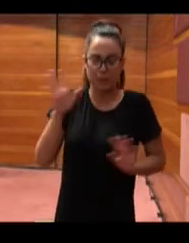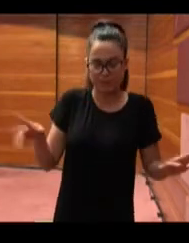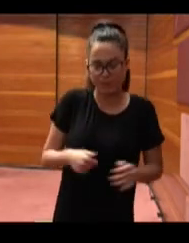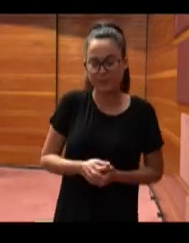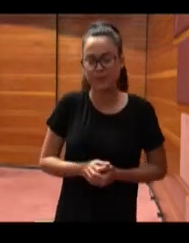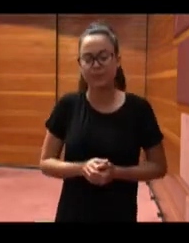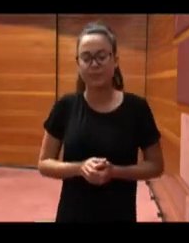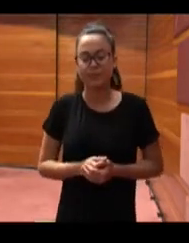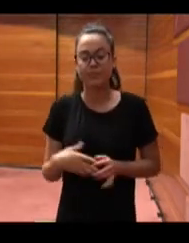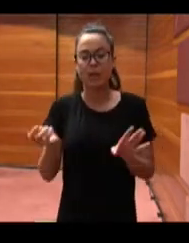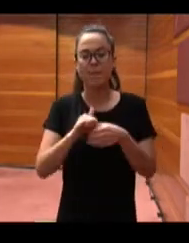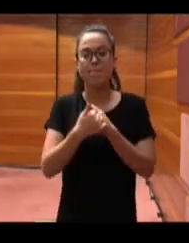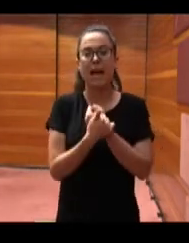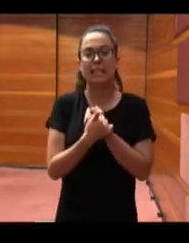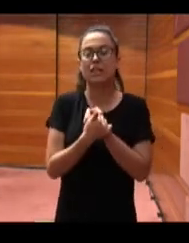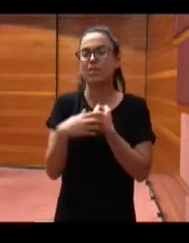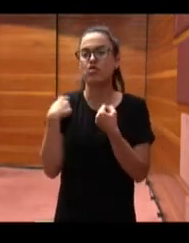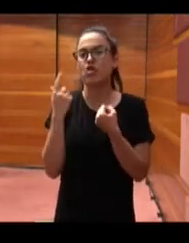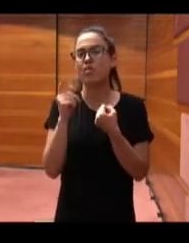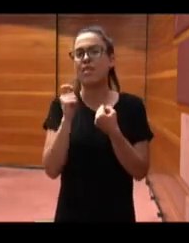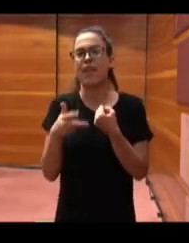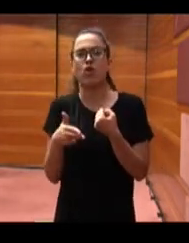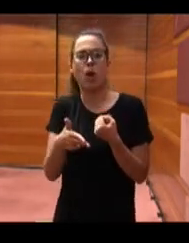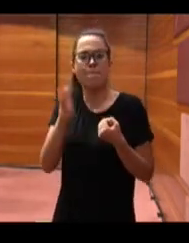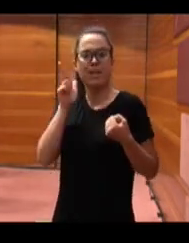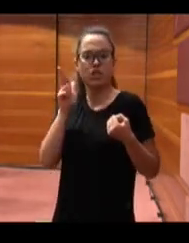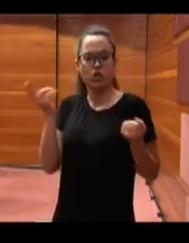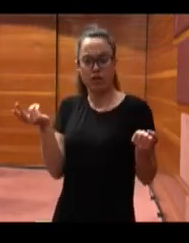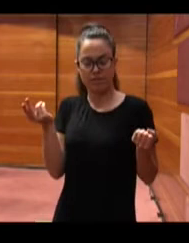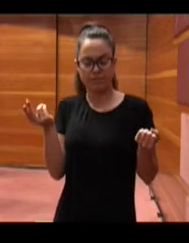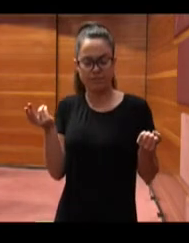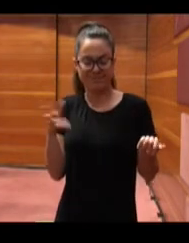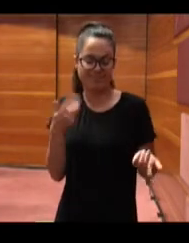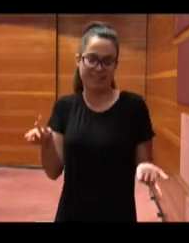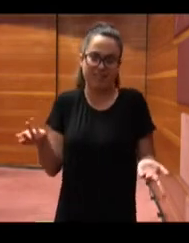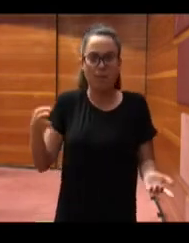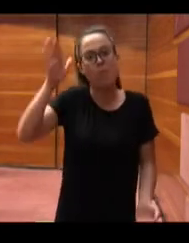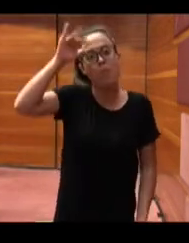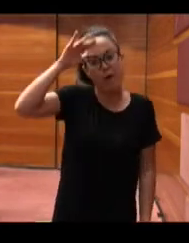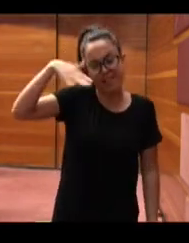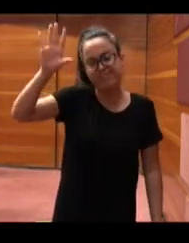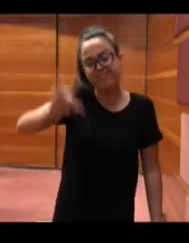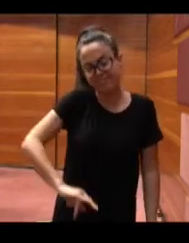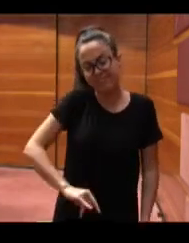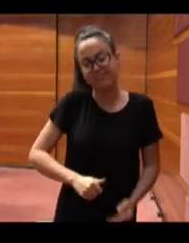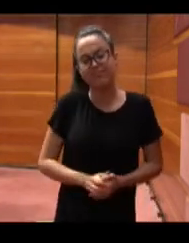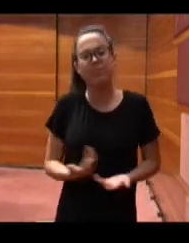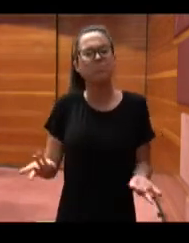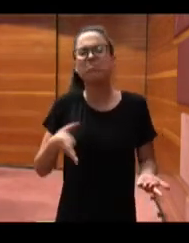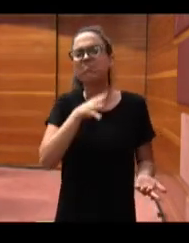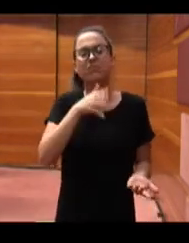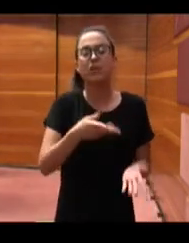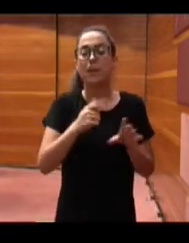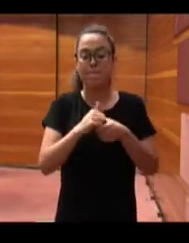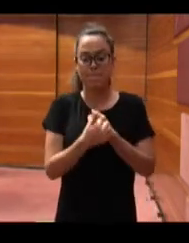que cuando digo la palabra participación saco la pistola, como decía Goebbels con la cultura, ¿no? ¿Por qué digo esta burrada? No digo esta burrada porque la palabra